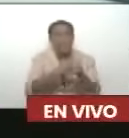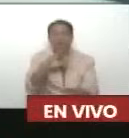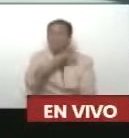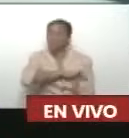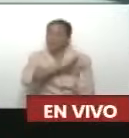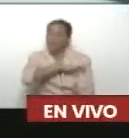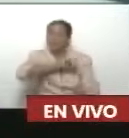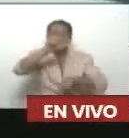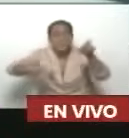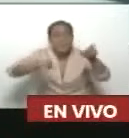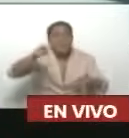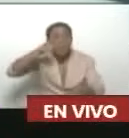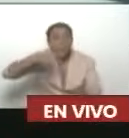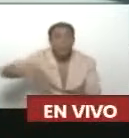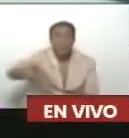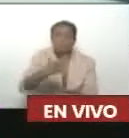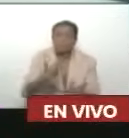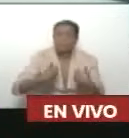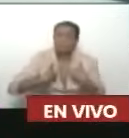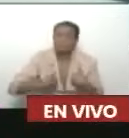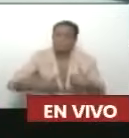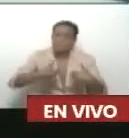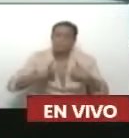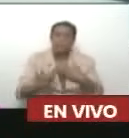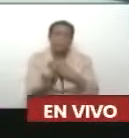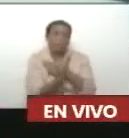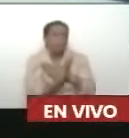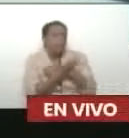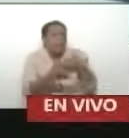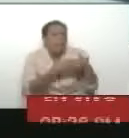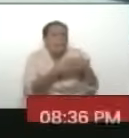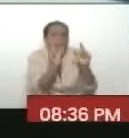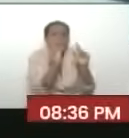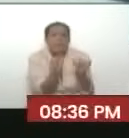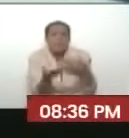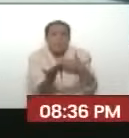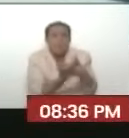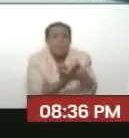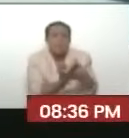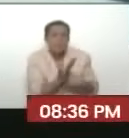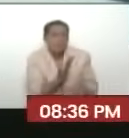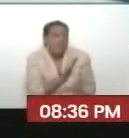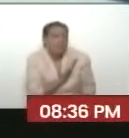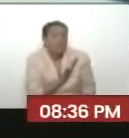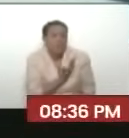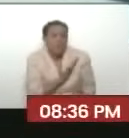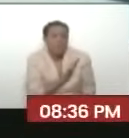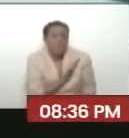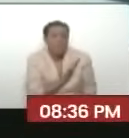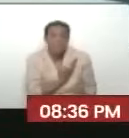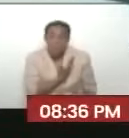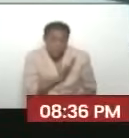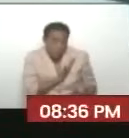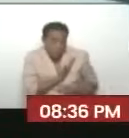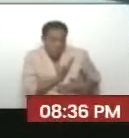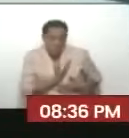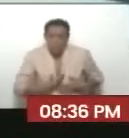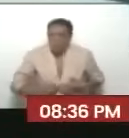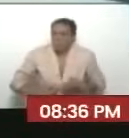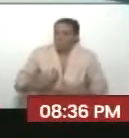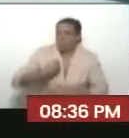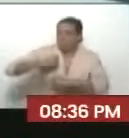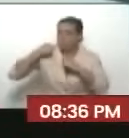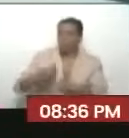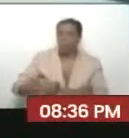sociedad. Nuestro pueblo ha sufrido por las sanciones. Ha sufrido nuestro pueblo. Pero del sufrimiento salió más fuerte